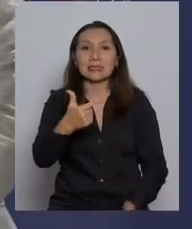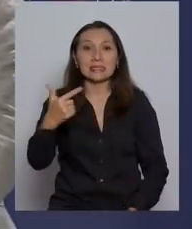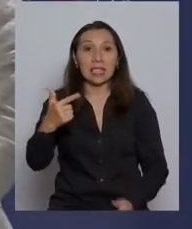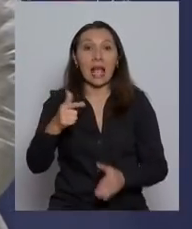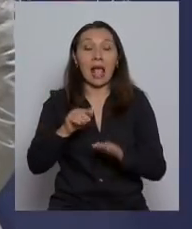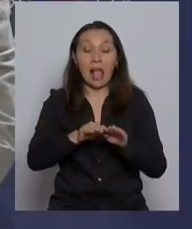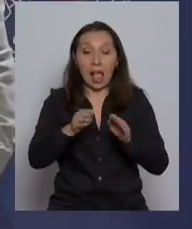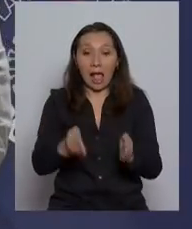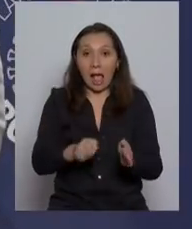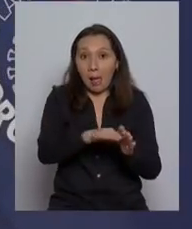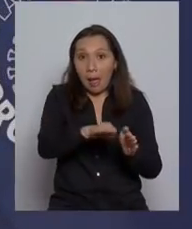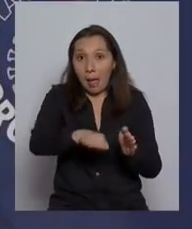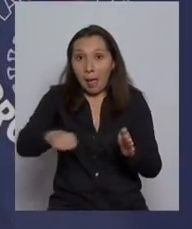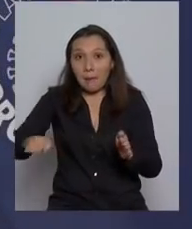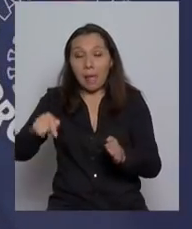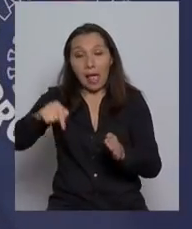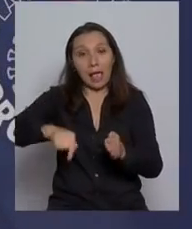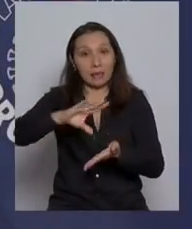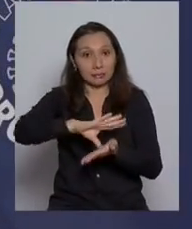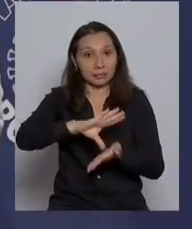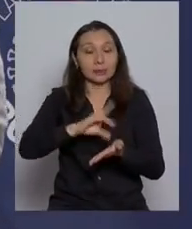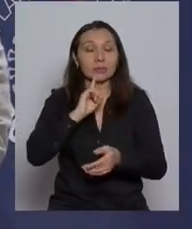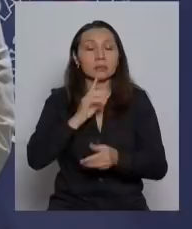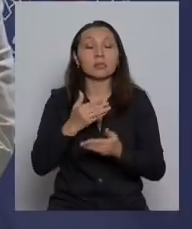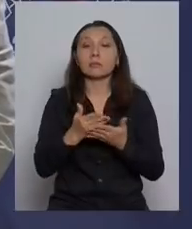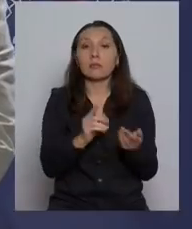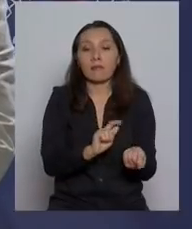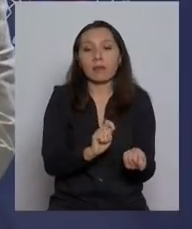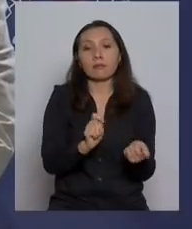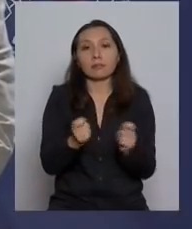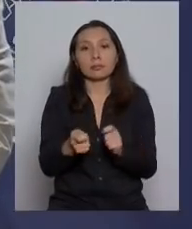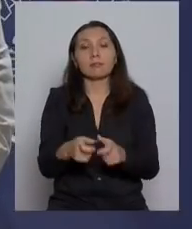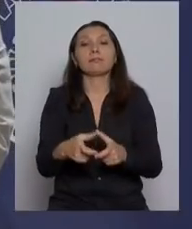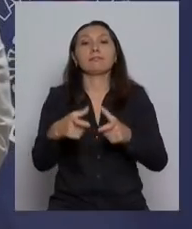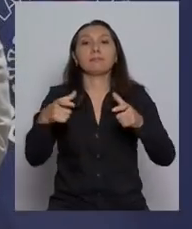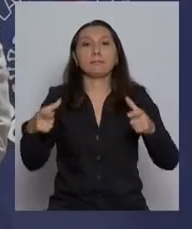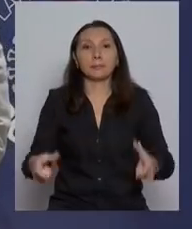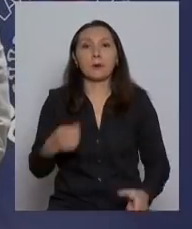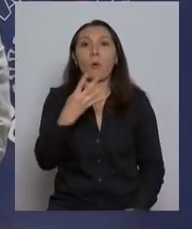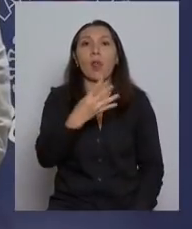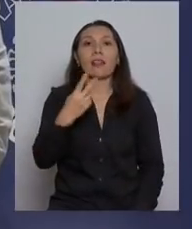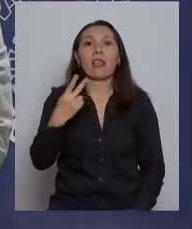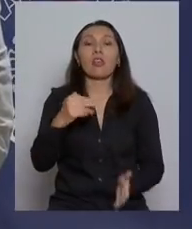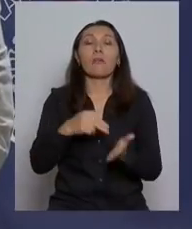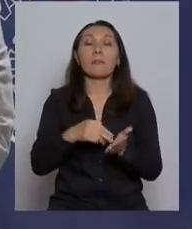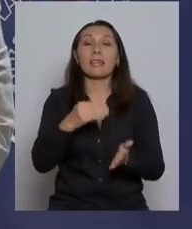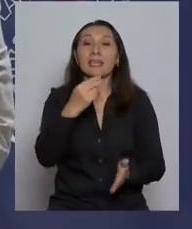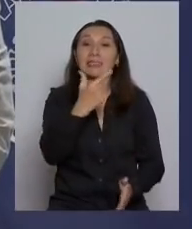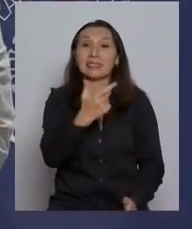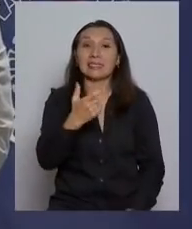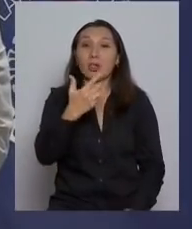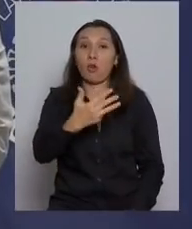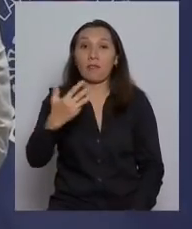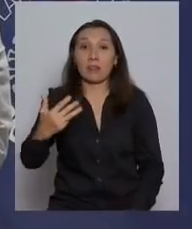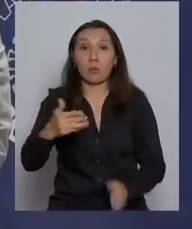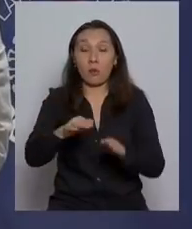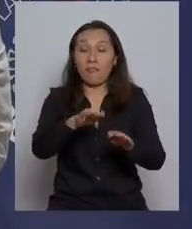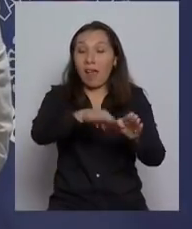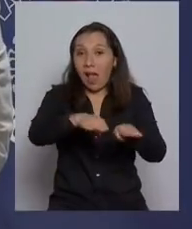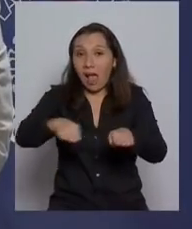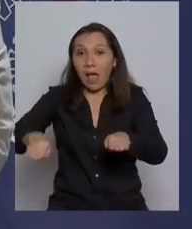37.777 camas en nuestro país, de las cuales vamos a pasar a 42.799 camas, y a esto agregar